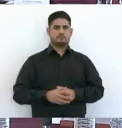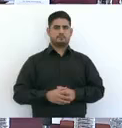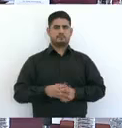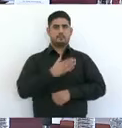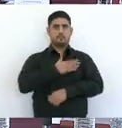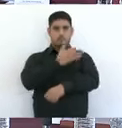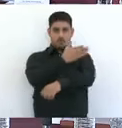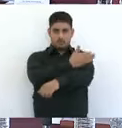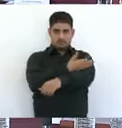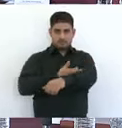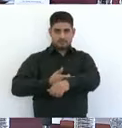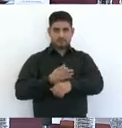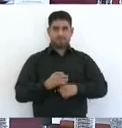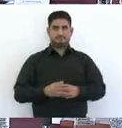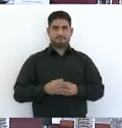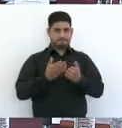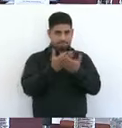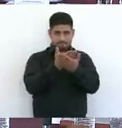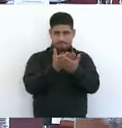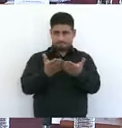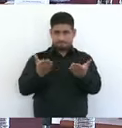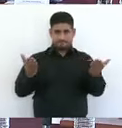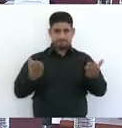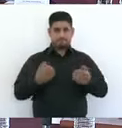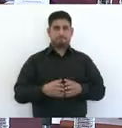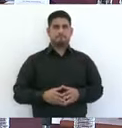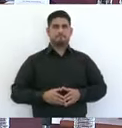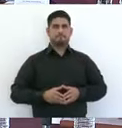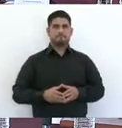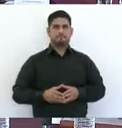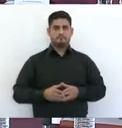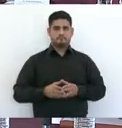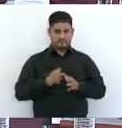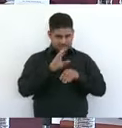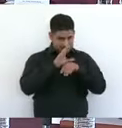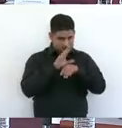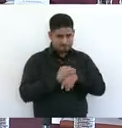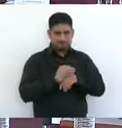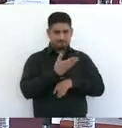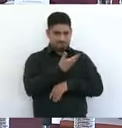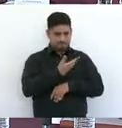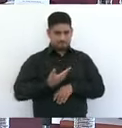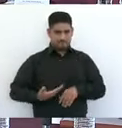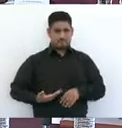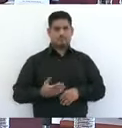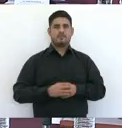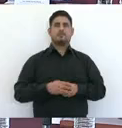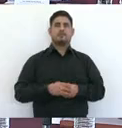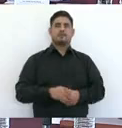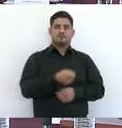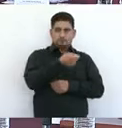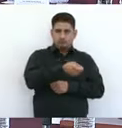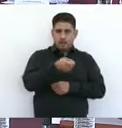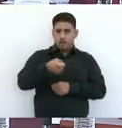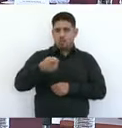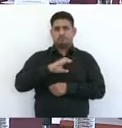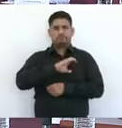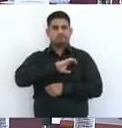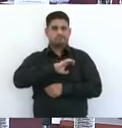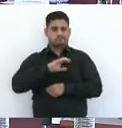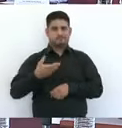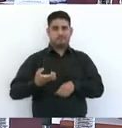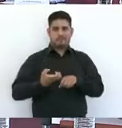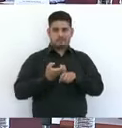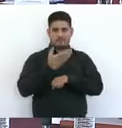Buenas tardes a todas y a todos. Con su permiso, presidente, saludo con afecto al gobernador de